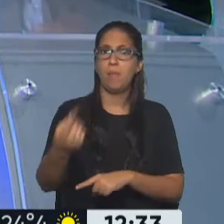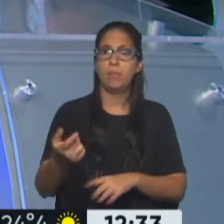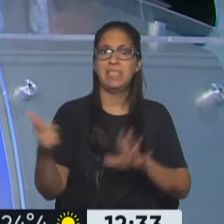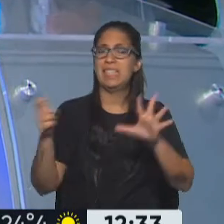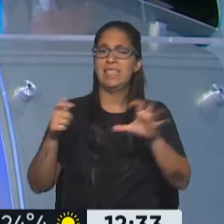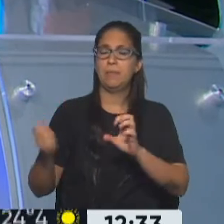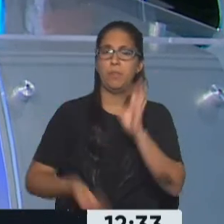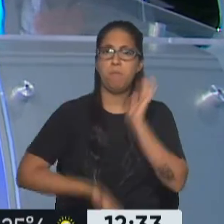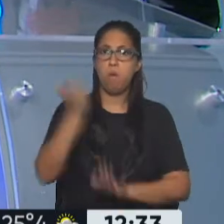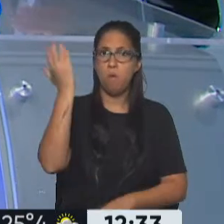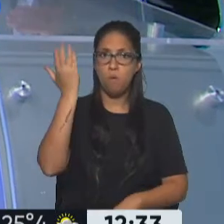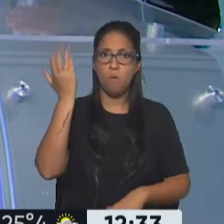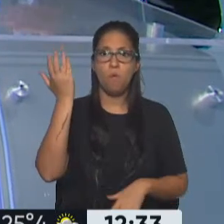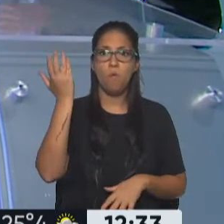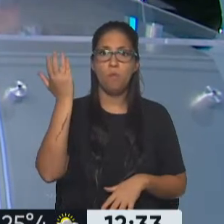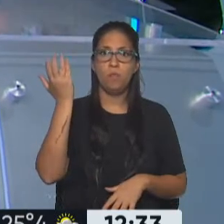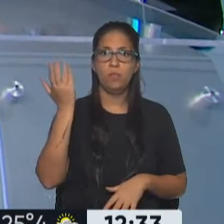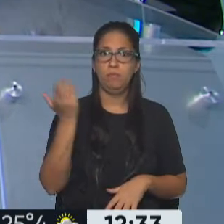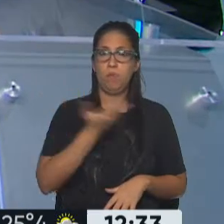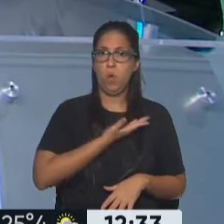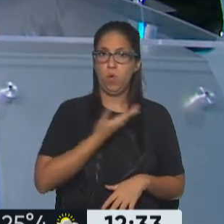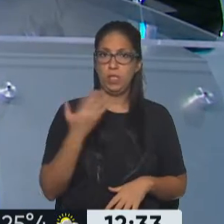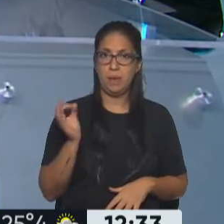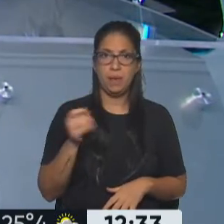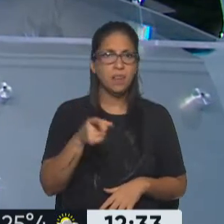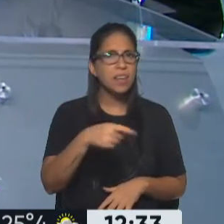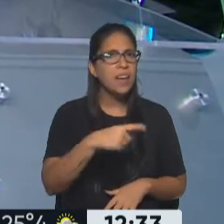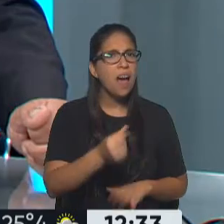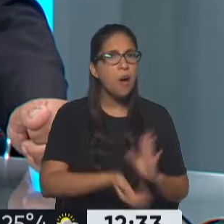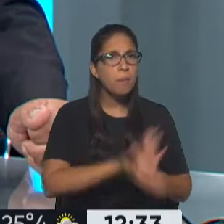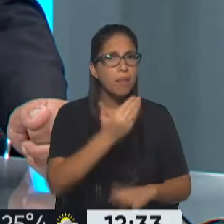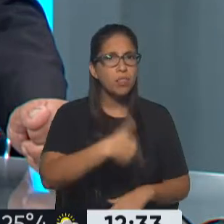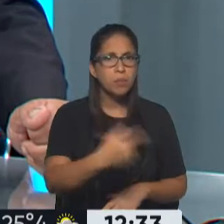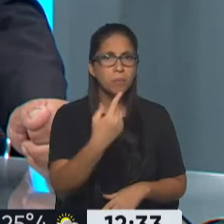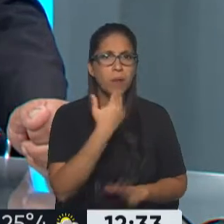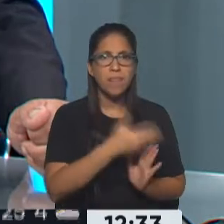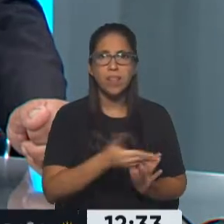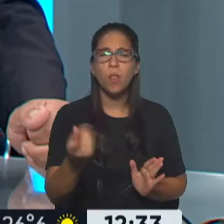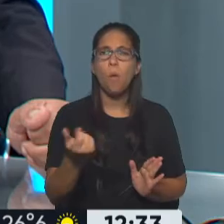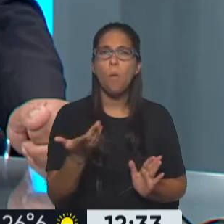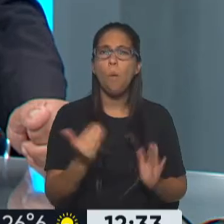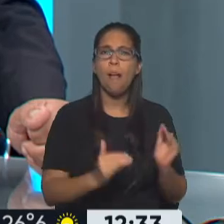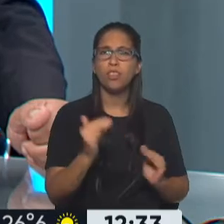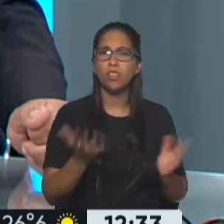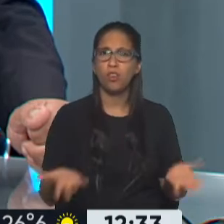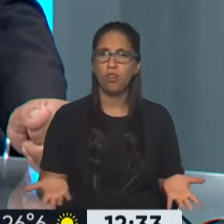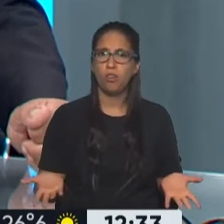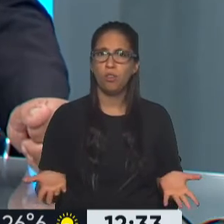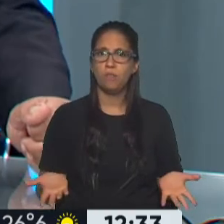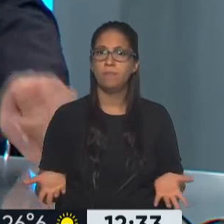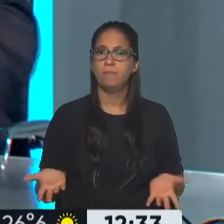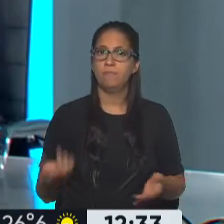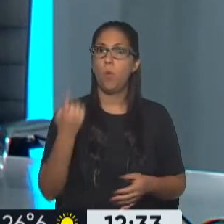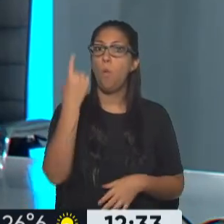50%, 100% cada 6 meses. Y Roberto, ¿de cuándo va a ser el aumento que rige a partir del 1 de abril? El aumento que, no hay